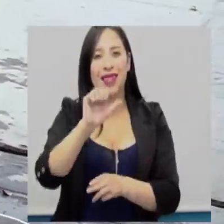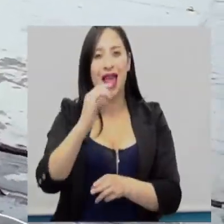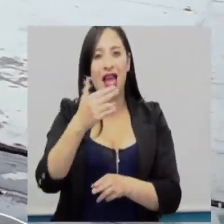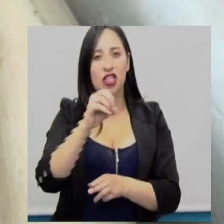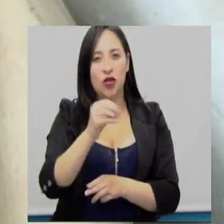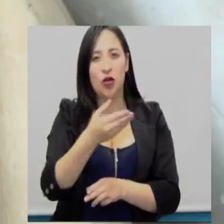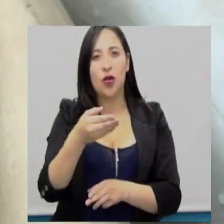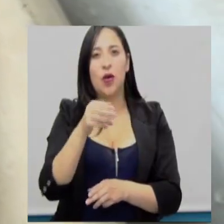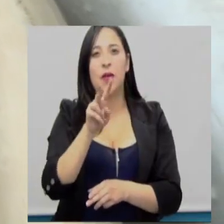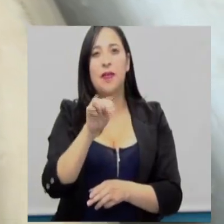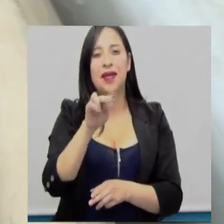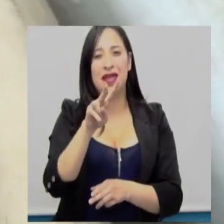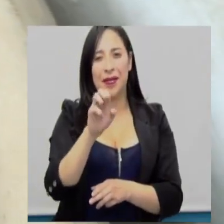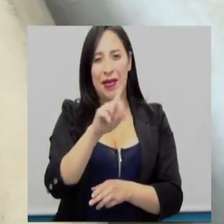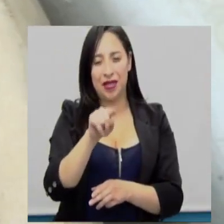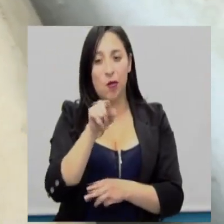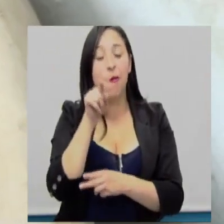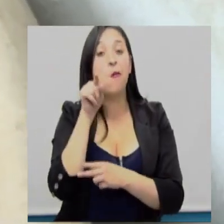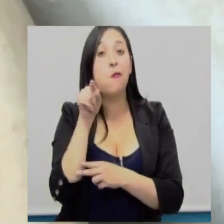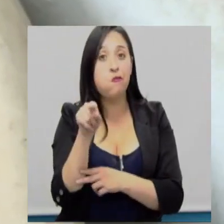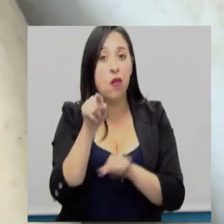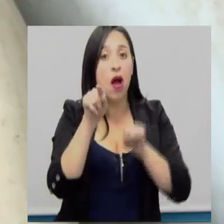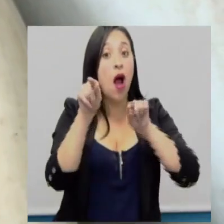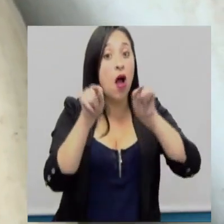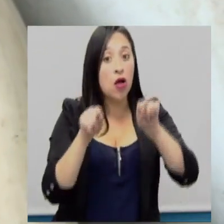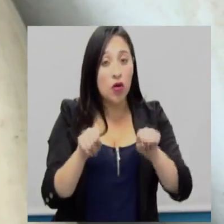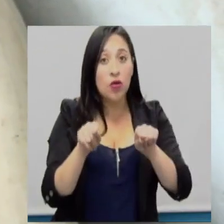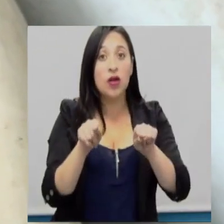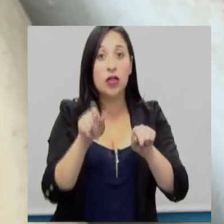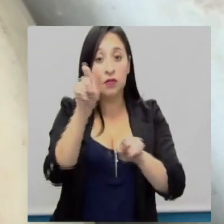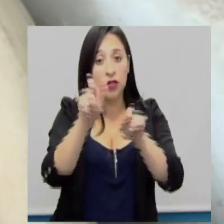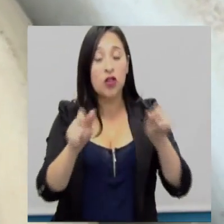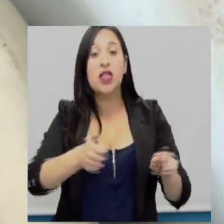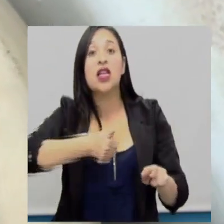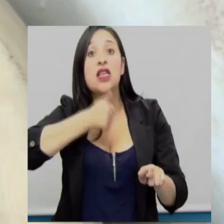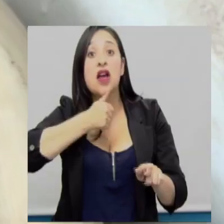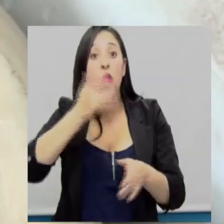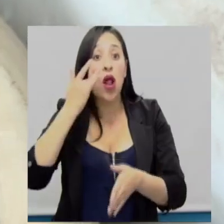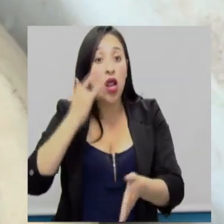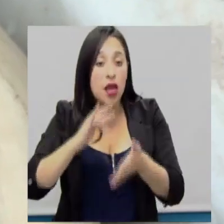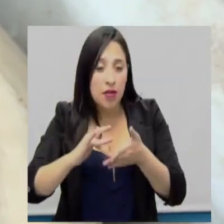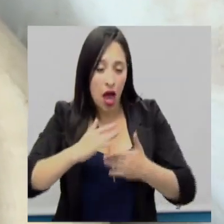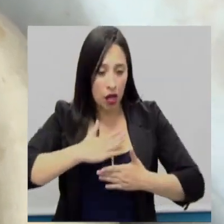personas agradecen la buena voluntad de los vecinos, pues quienes tienen agua de sobra la venden.